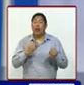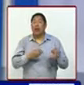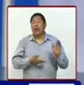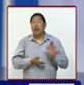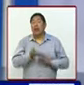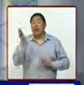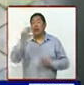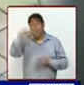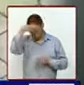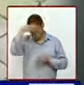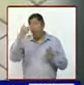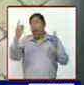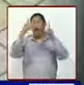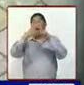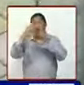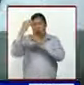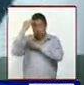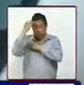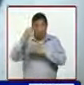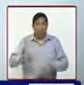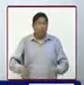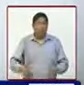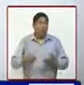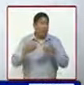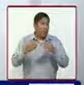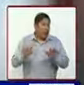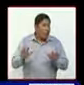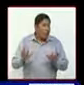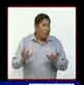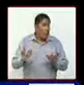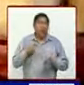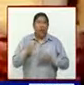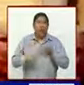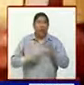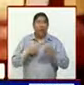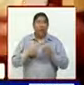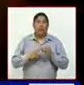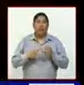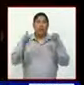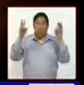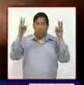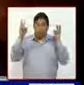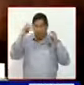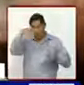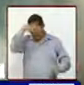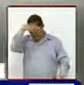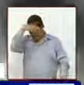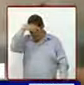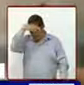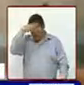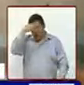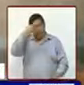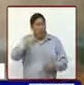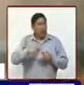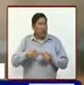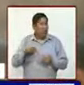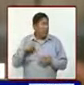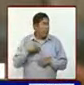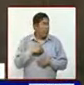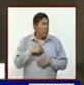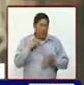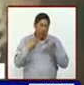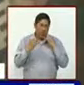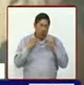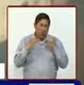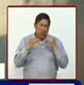Camacho. Respecto a el tema de Luis Fernando Camacho, recordaremos, hemos informado que